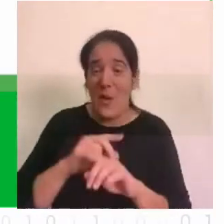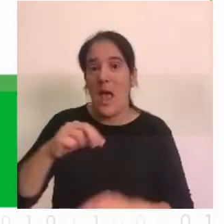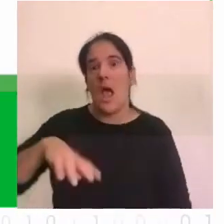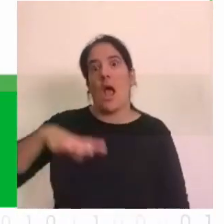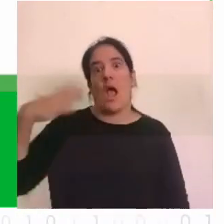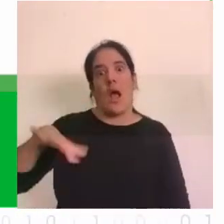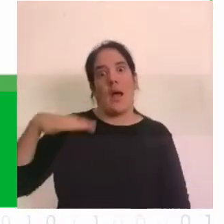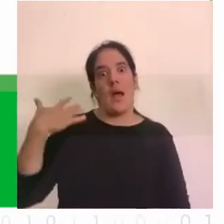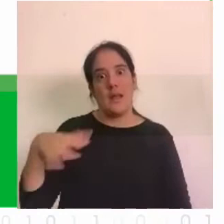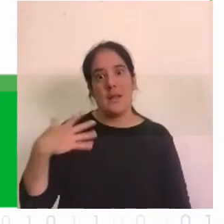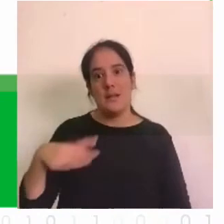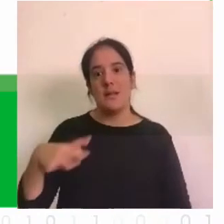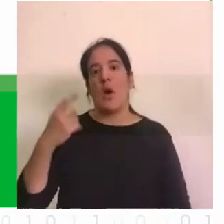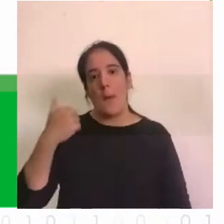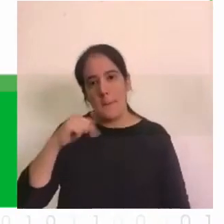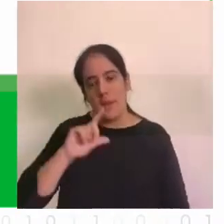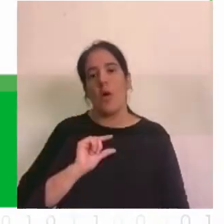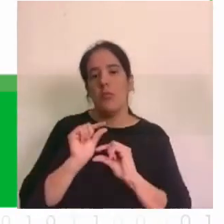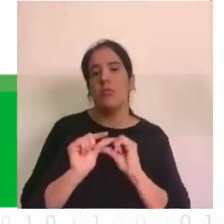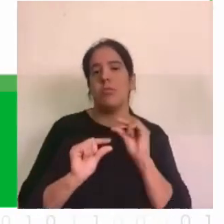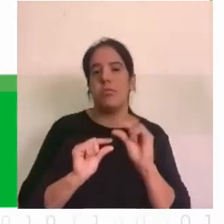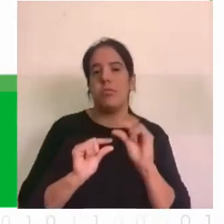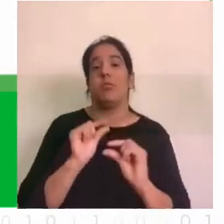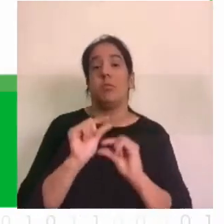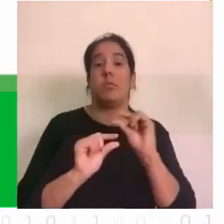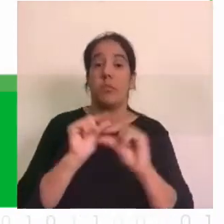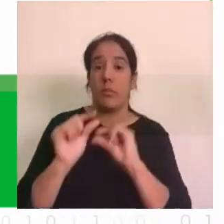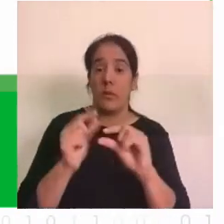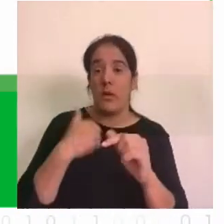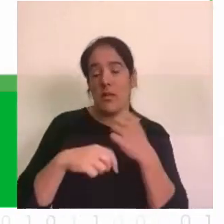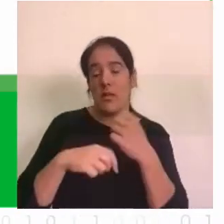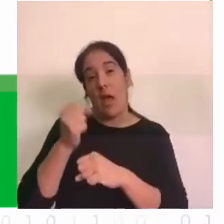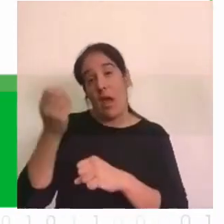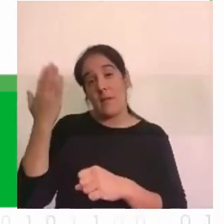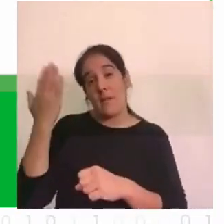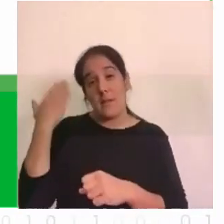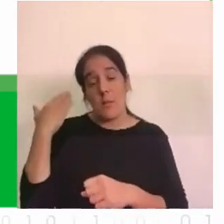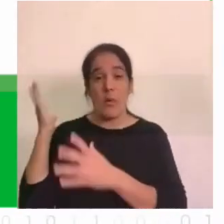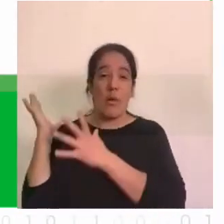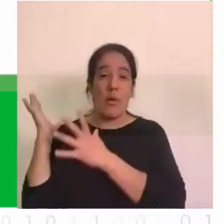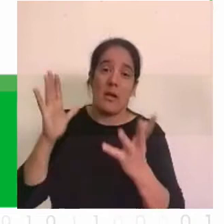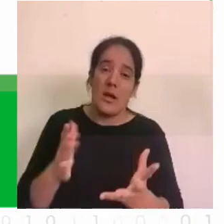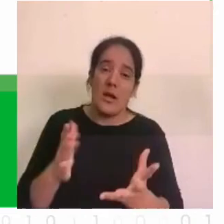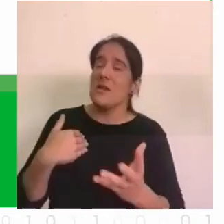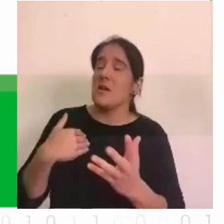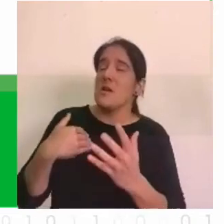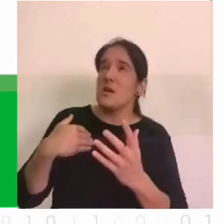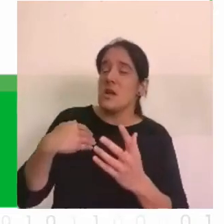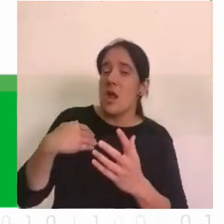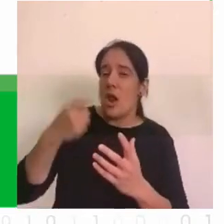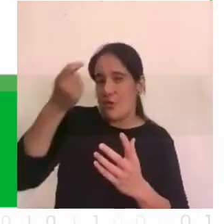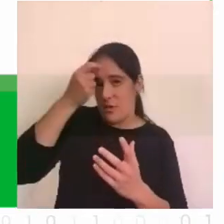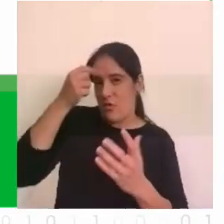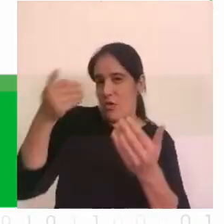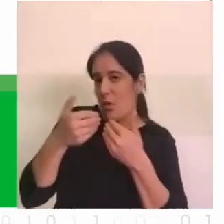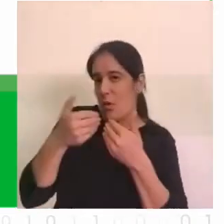haciendo. Y hace mucho tiempo los investigadores se vienen preguntando, bueno, Por ejemplo, en este caso de vacas, de decir, bueno,